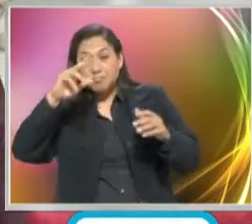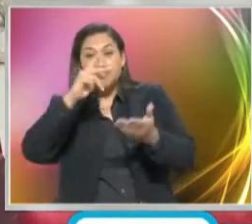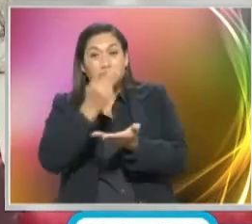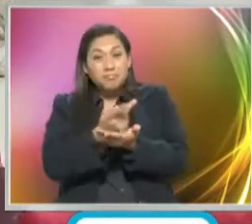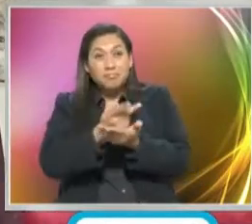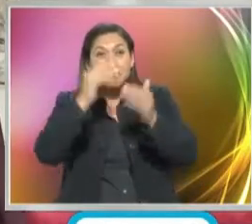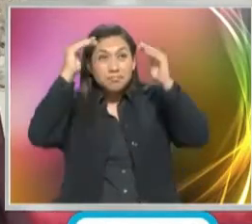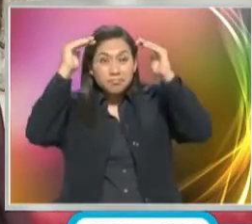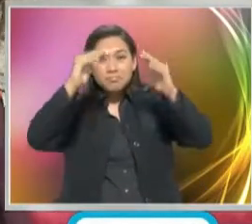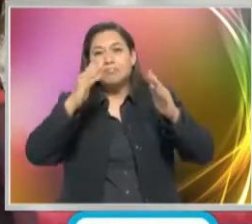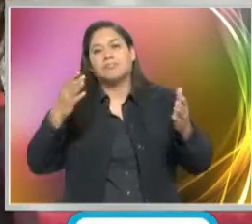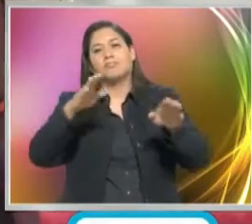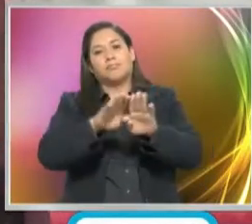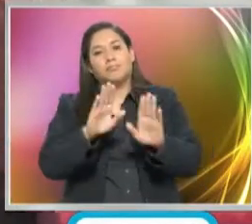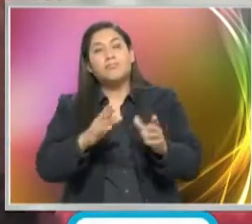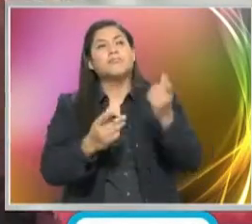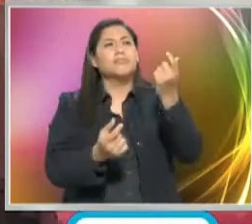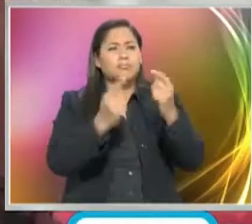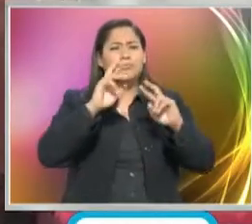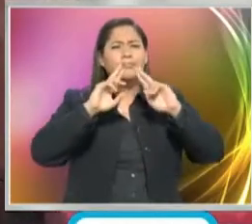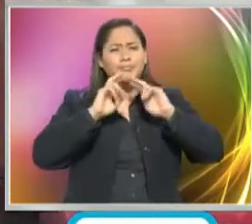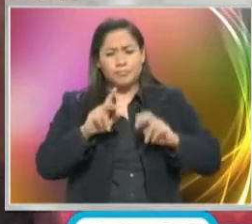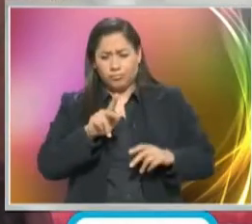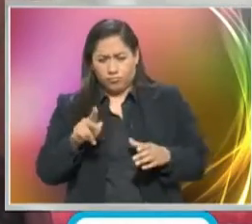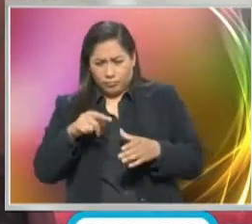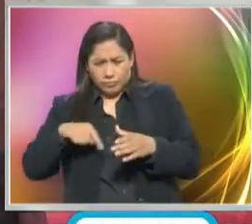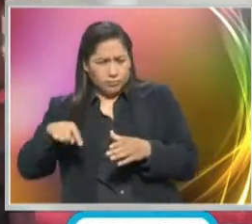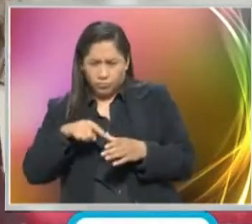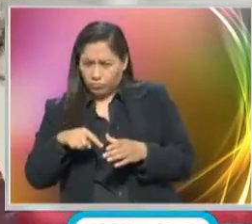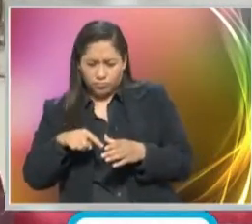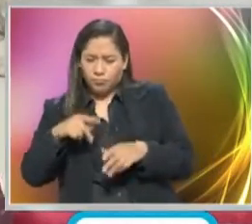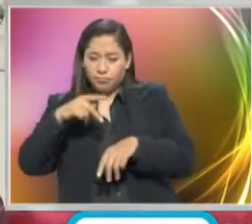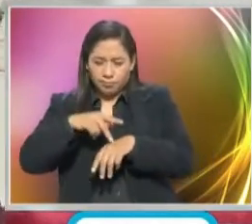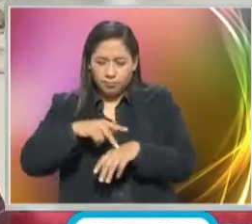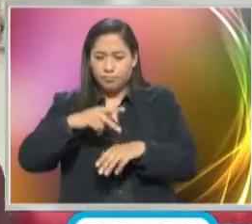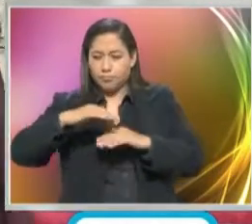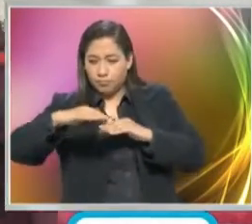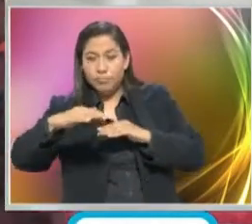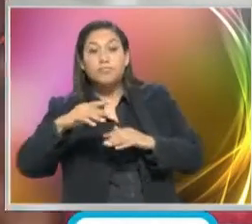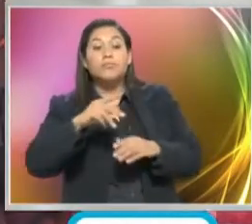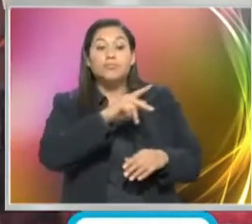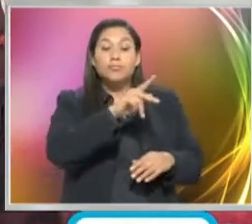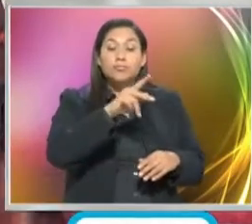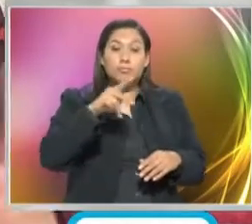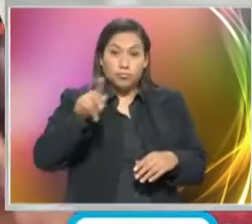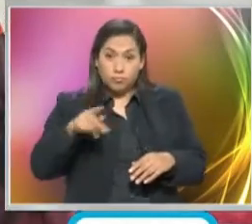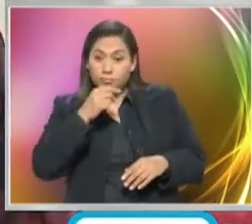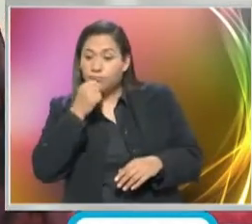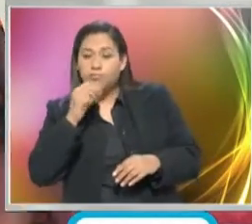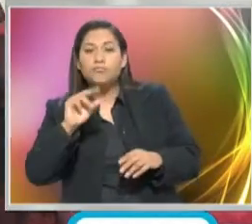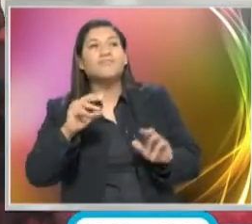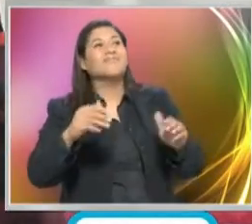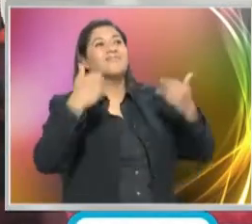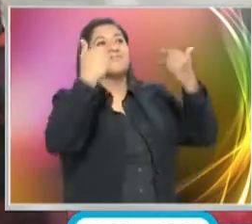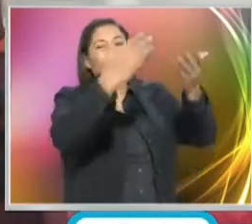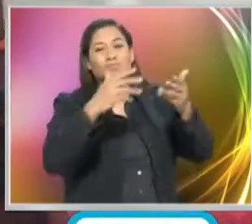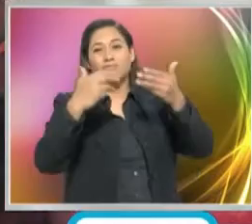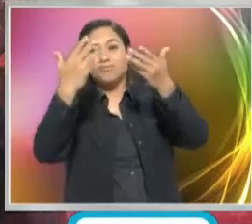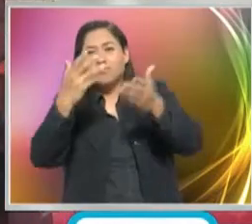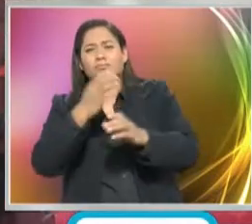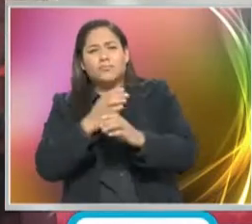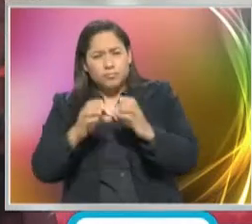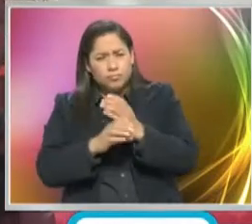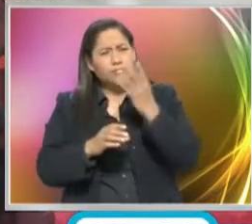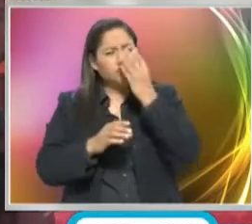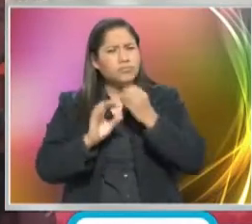todas. Hay varias haciendas, no en el pueblito, que es muy lindo, el empedrado, lo que llaman el pueblo viejo, sino afuera, que es otra cosa muy linda que se puede